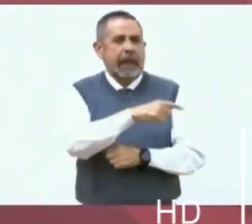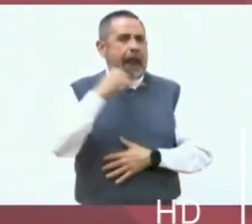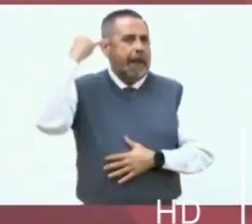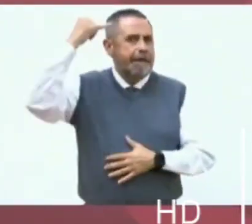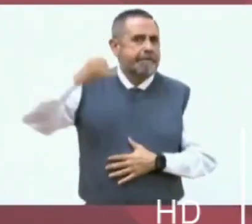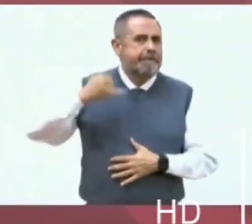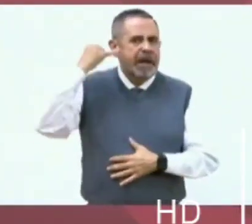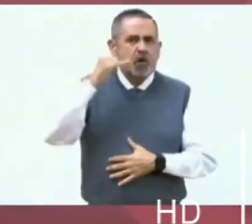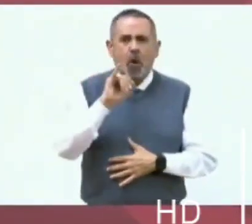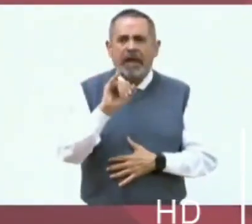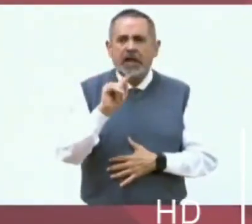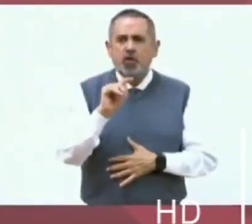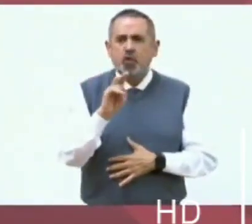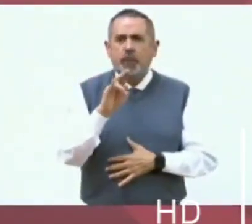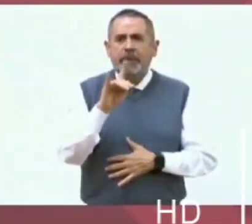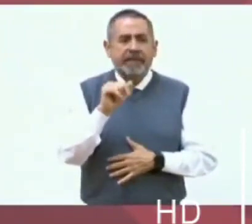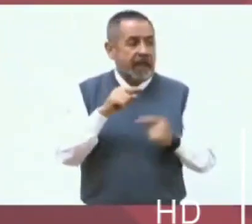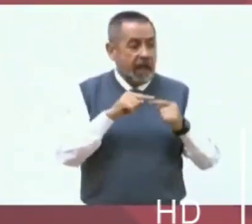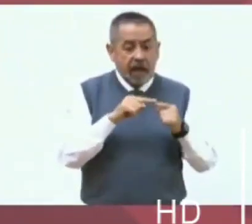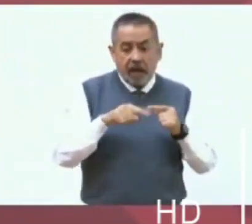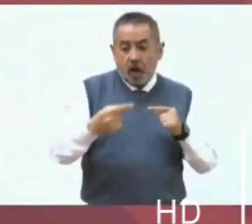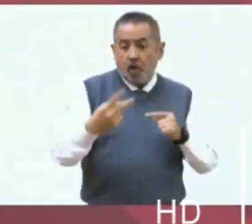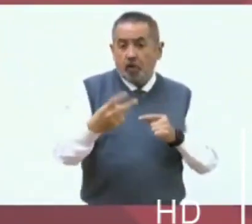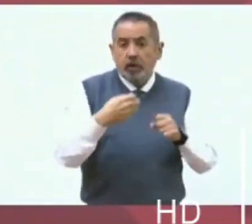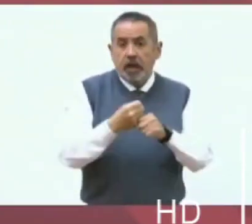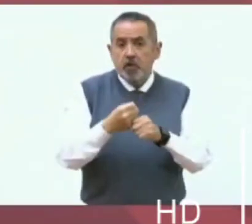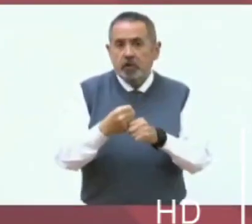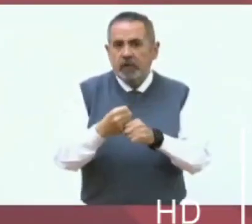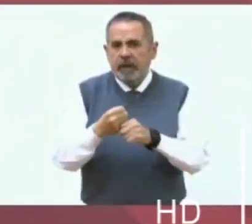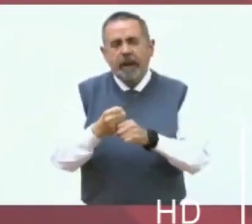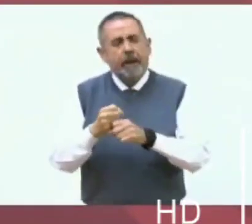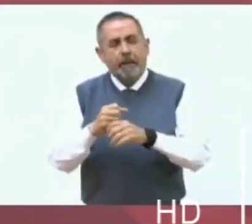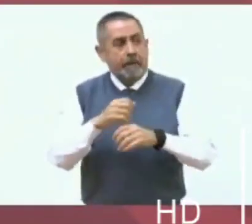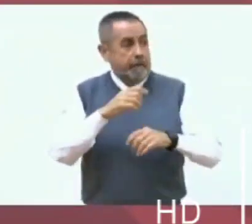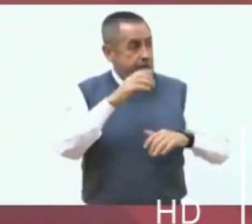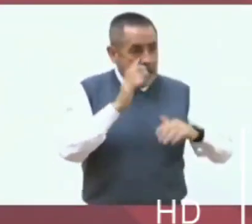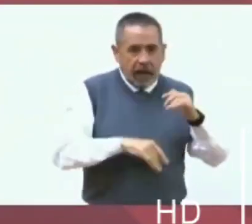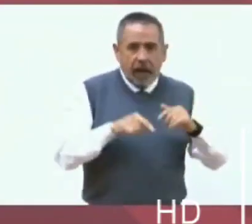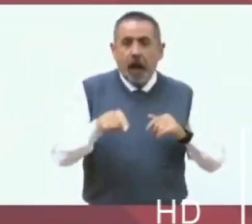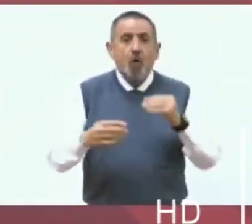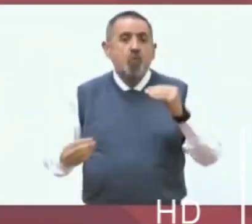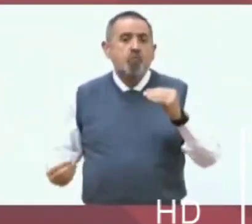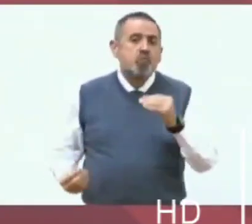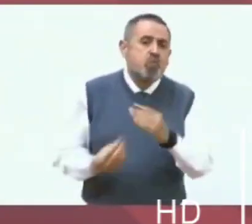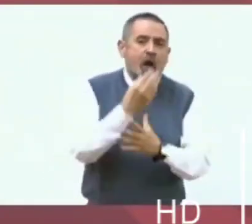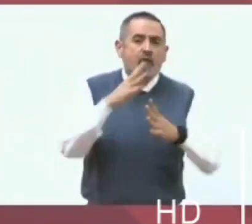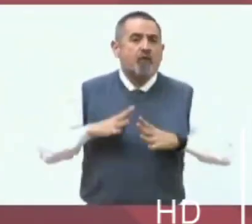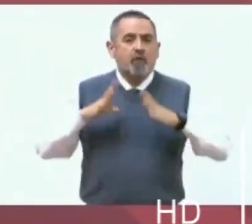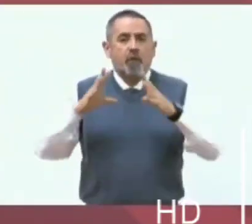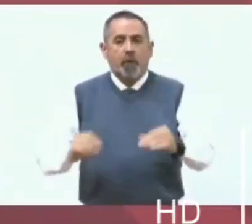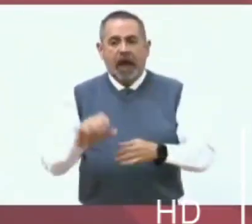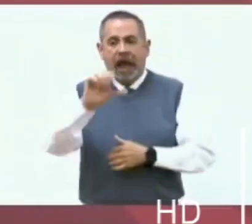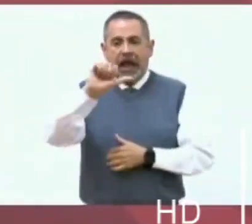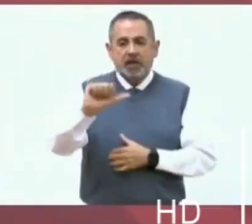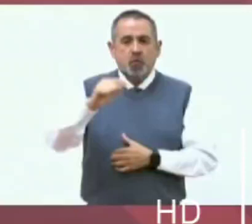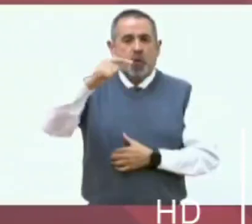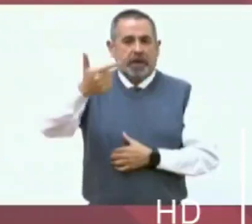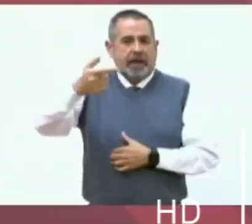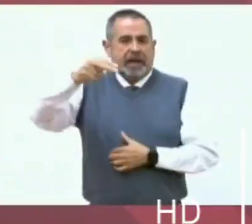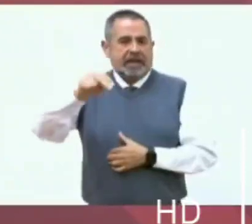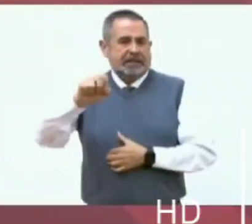de Iturbide, se aprueba la creación del Archivo General y Público de la Nación.